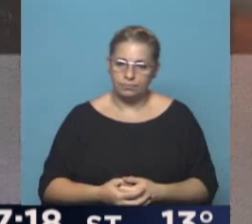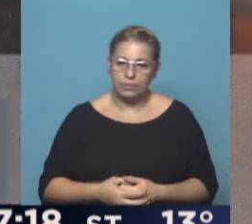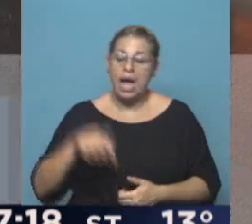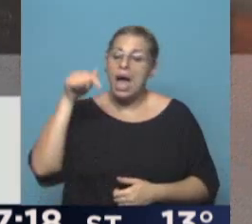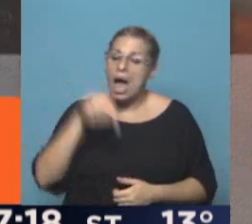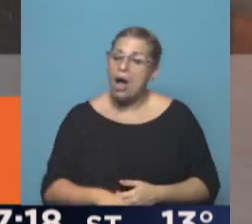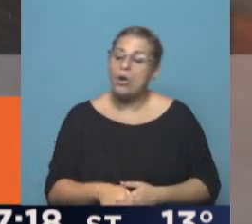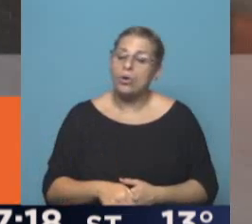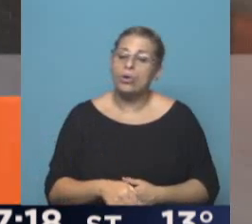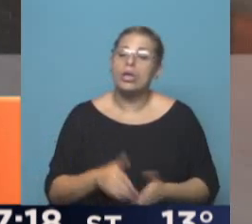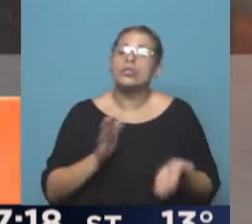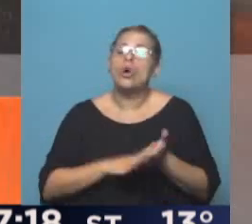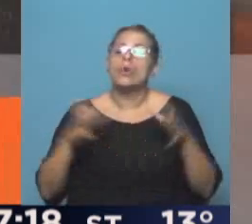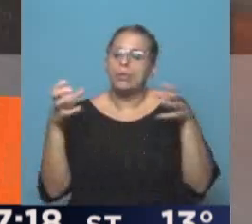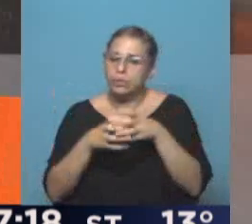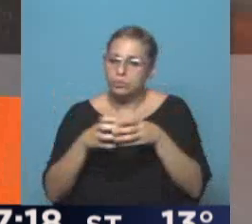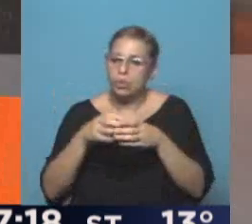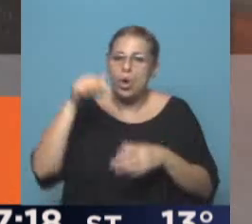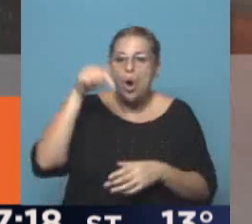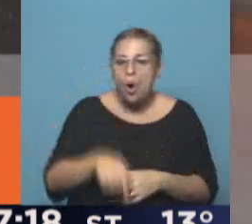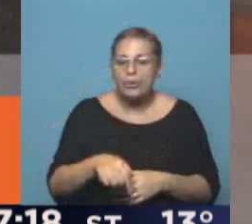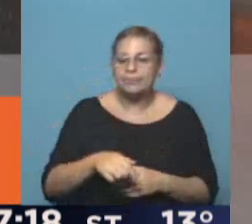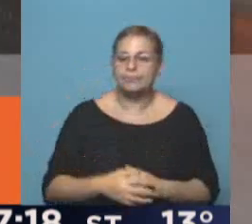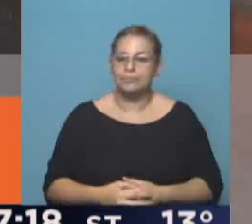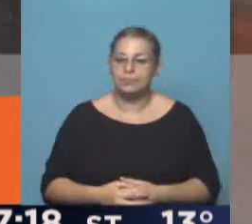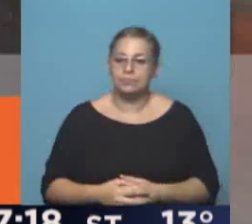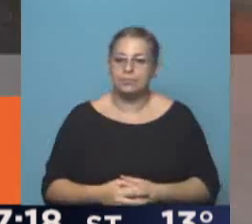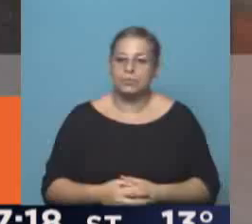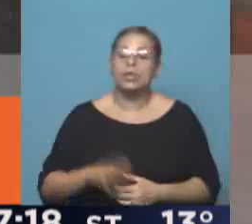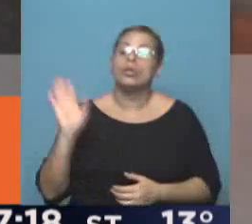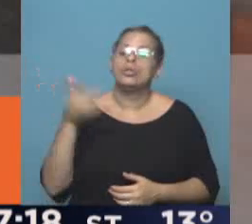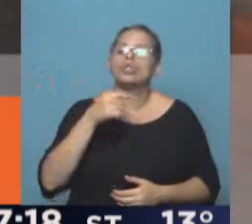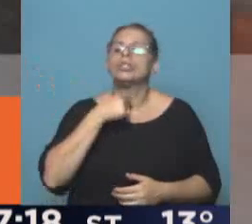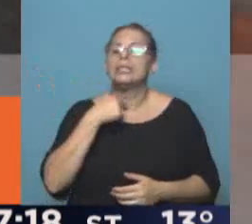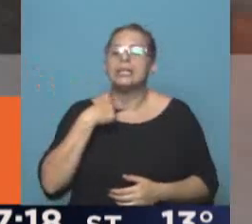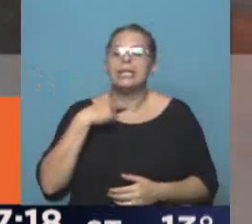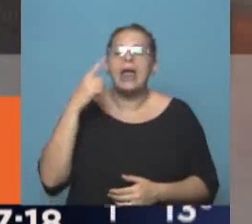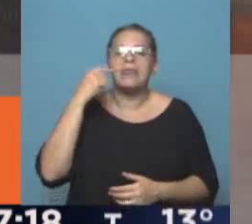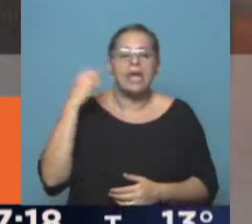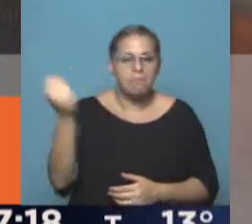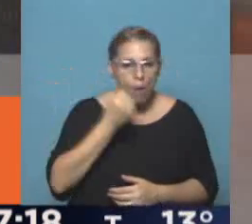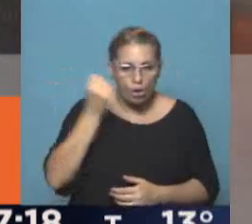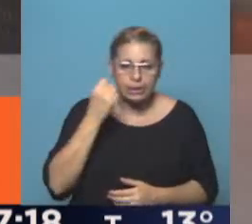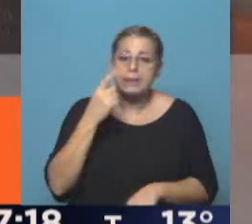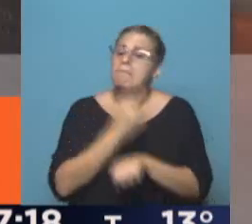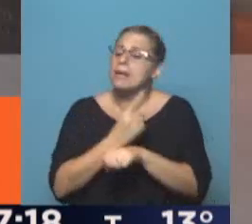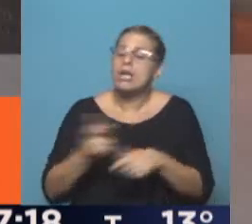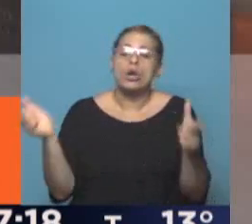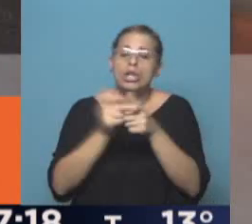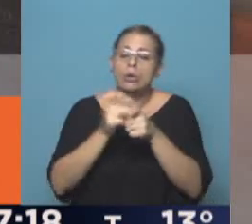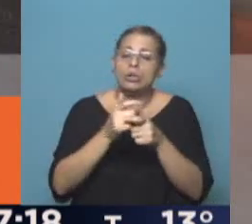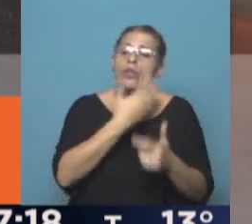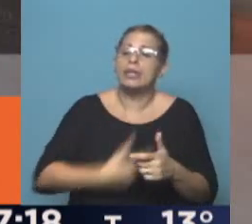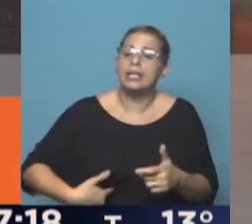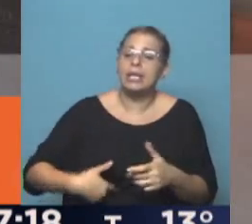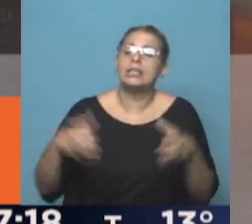Y en este caso tiene que ver con el fútbol, sí. Hoy definitivamente esperamos todos que sea el gran día. Primero, reunión que tiene que ver con los dirigentes del